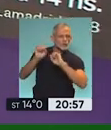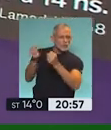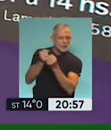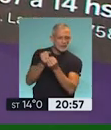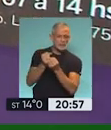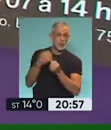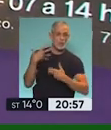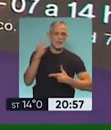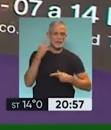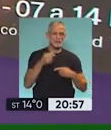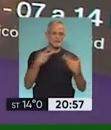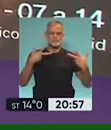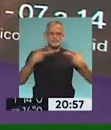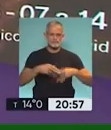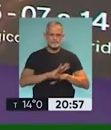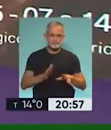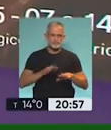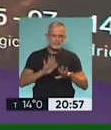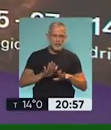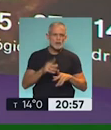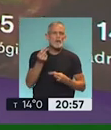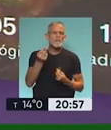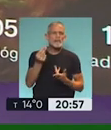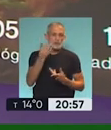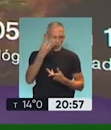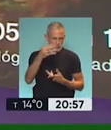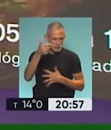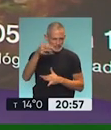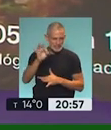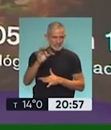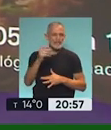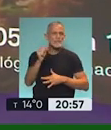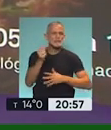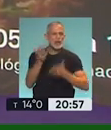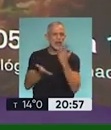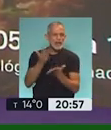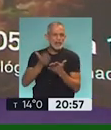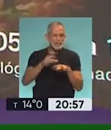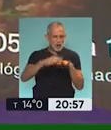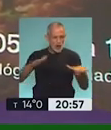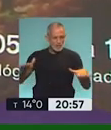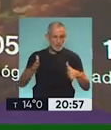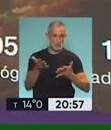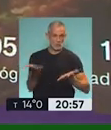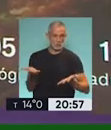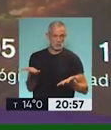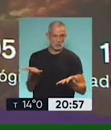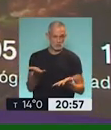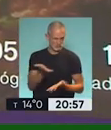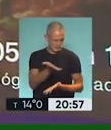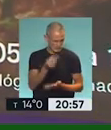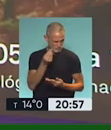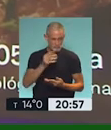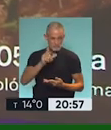Mendoza también con la producción del chivo, pollo, claro, pescado, como poder ampliar la